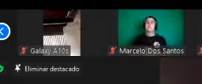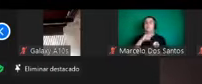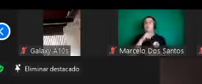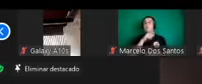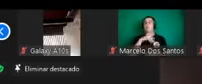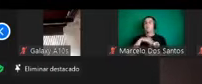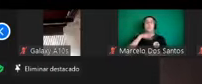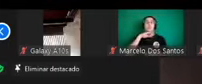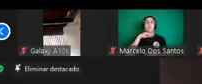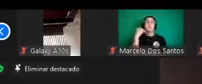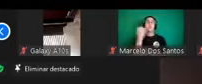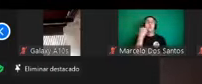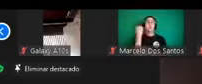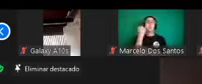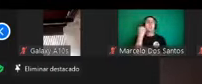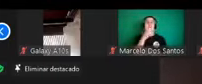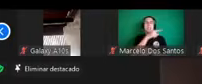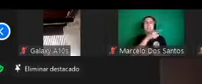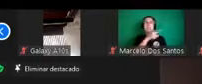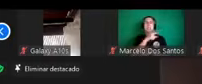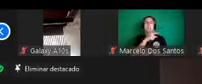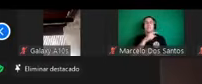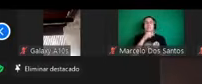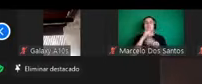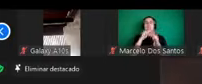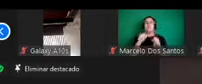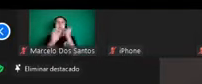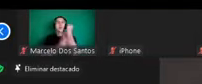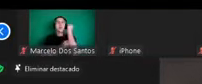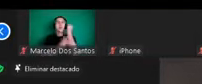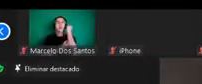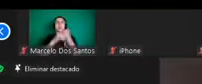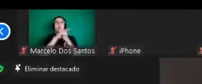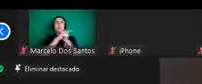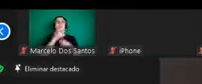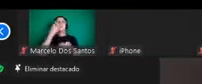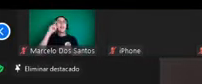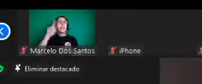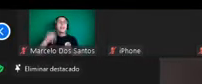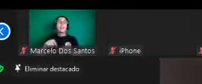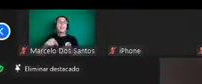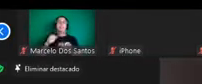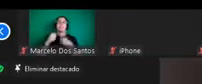muy importante este apoyo de parte del Estado para lograr la inclusión